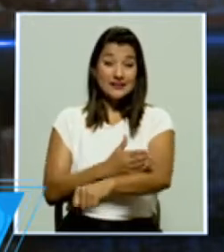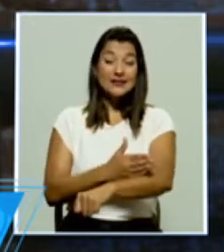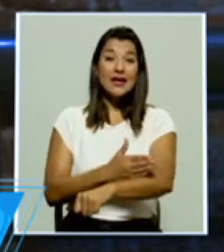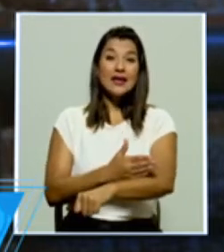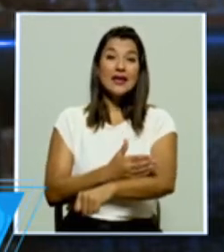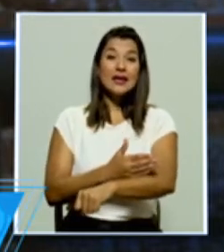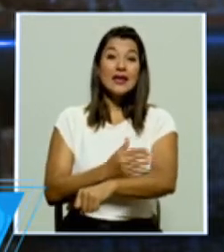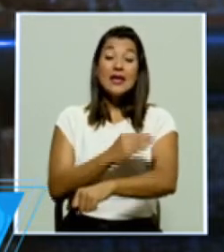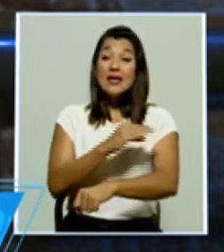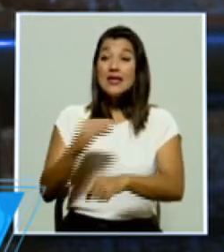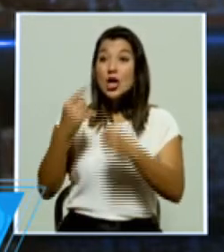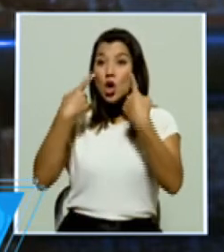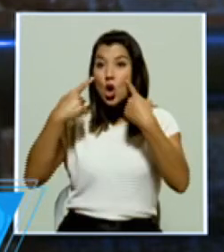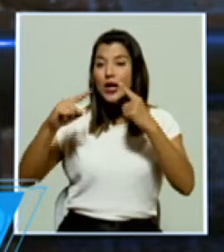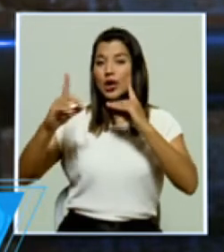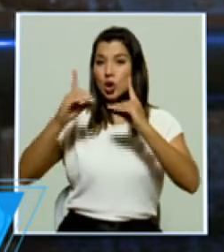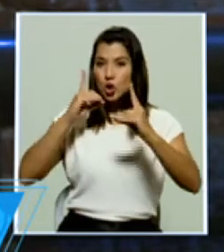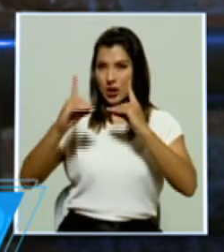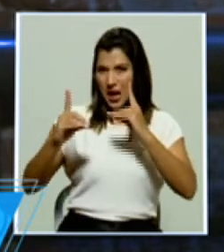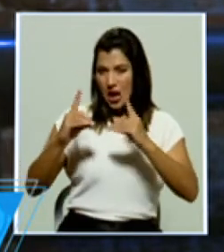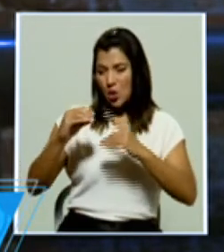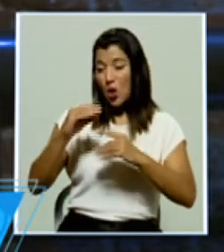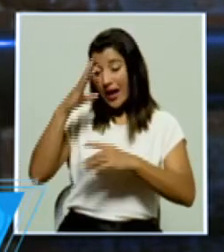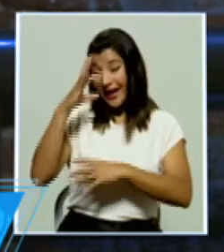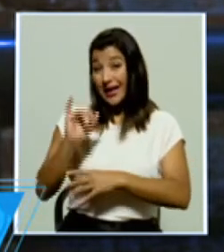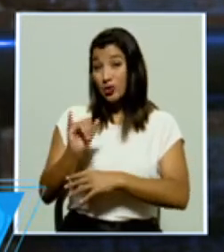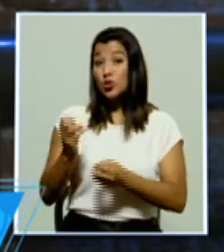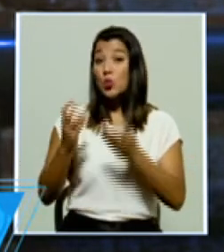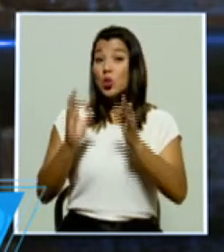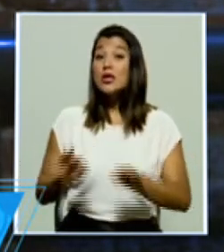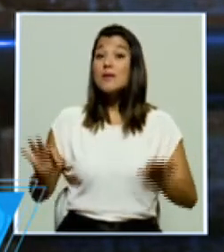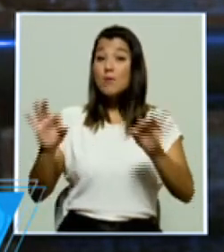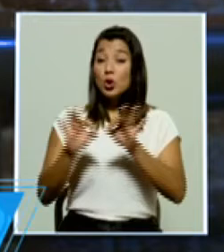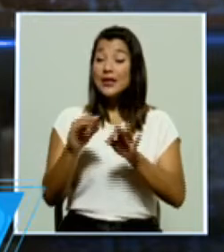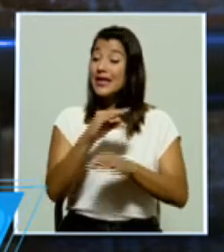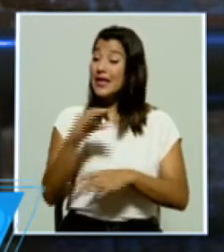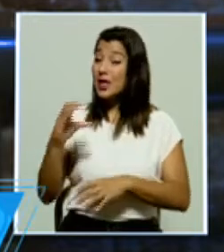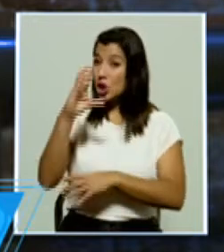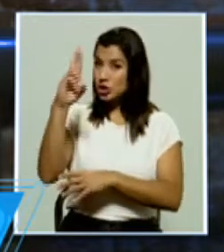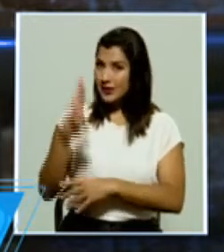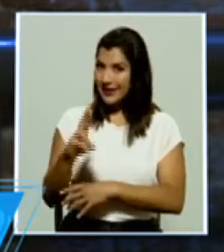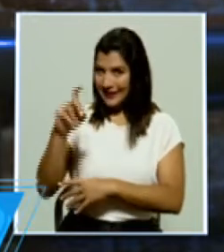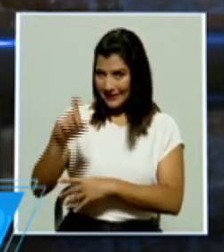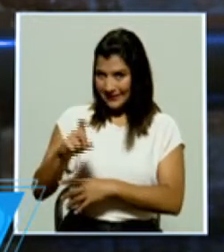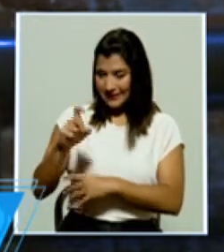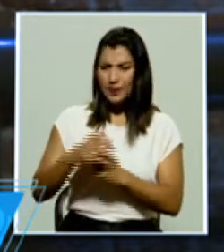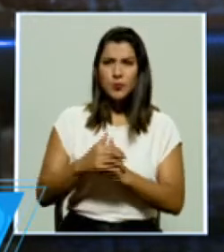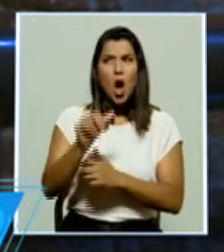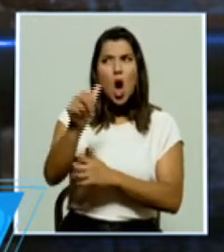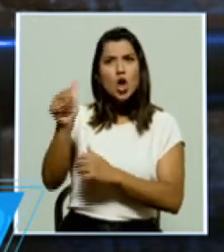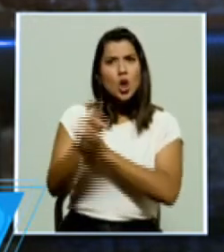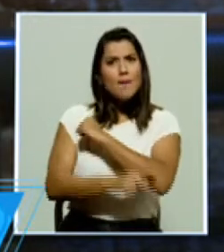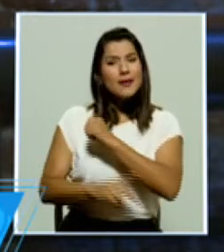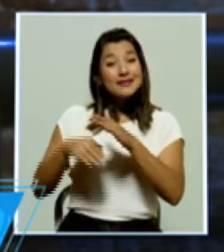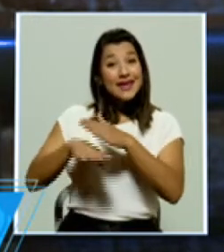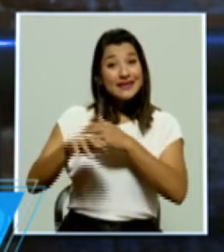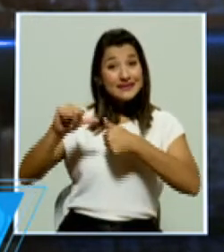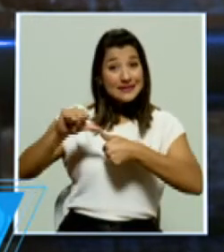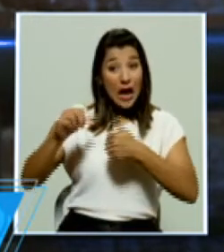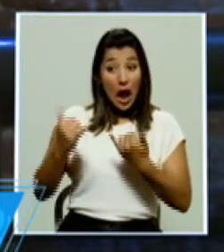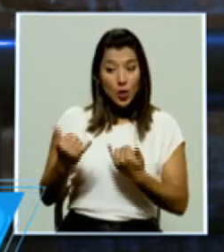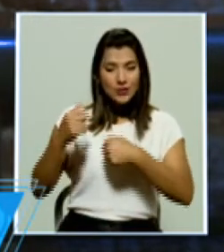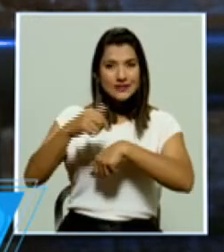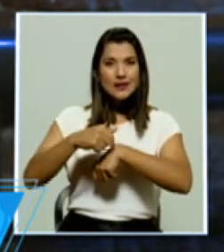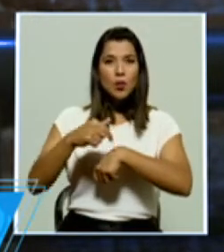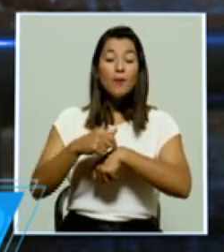creando puentes y diálogo, que yo creo que esto es muy importante y que Costa Rica lo necesita. Otros países de Centroamérica están en este momento